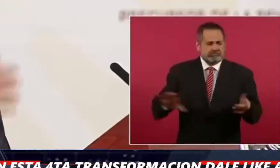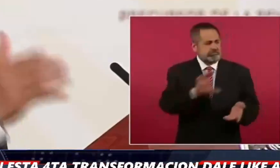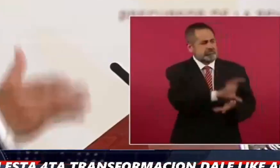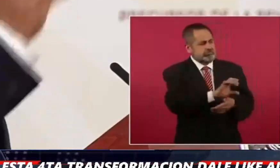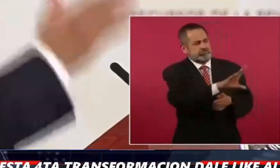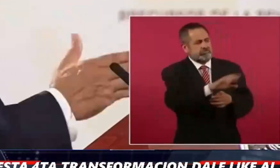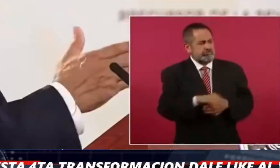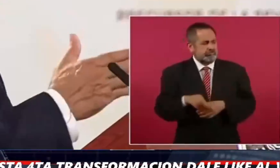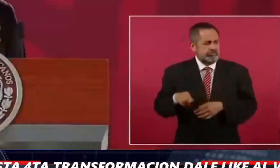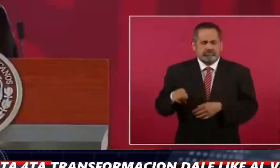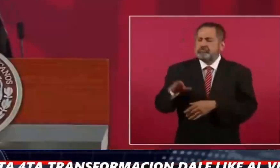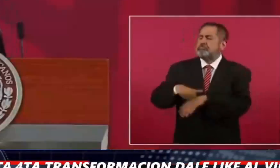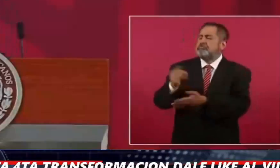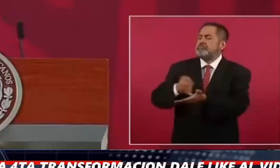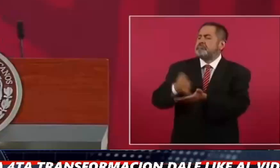Y luego lo que dices,